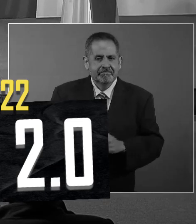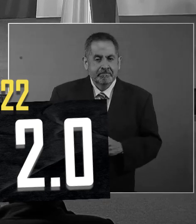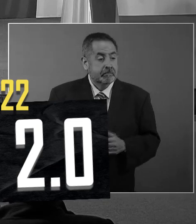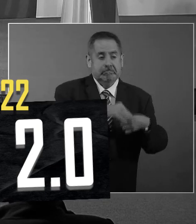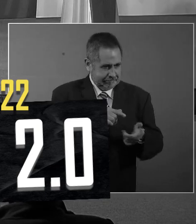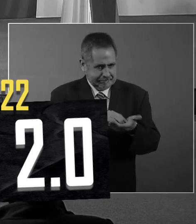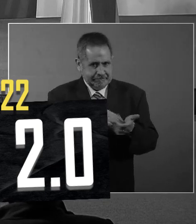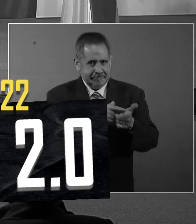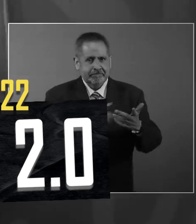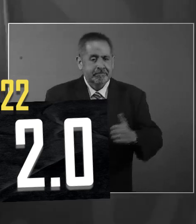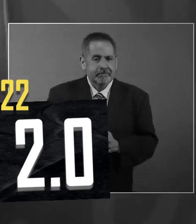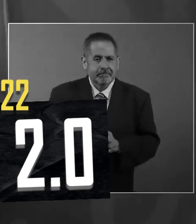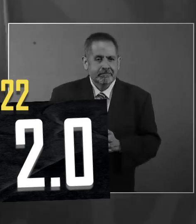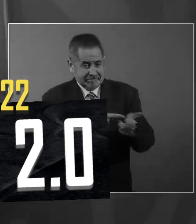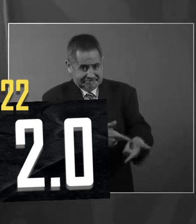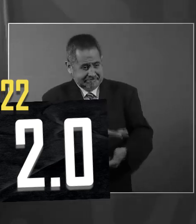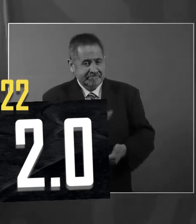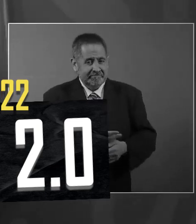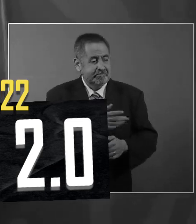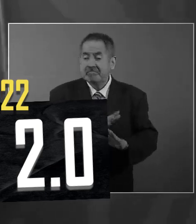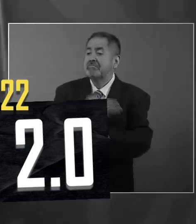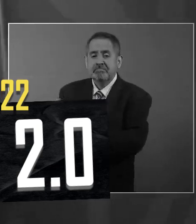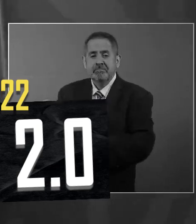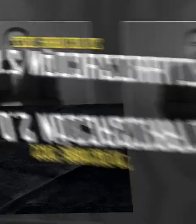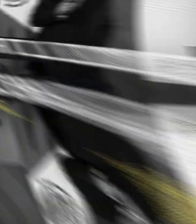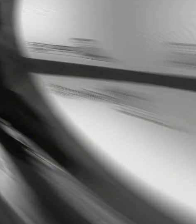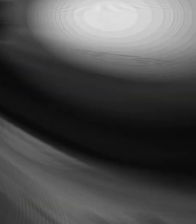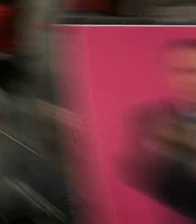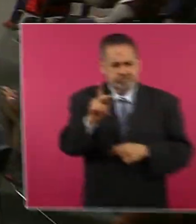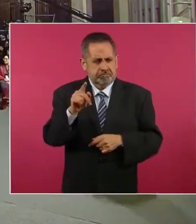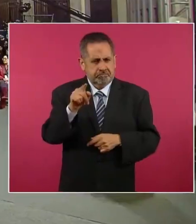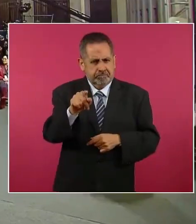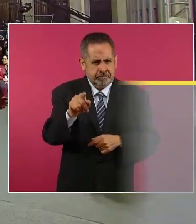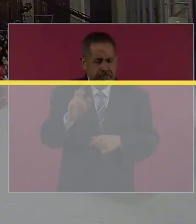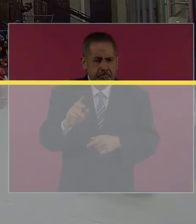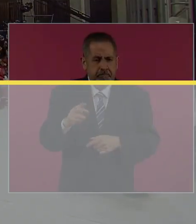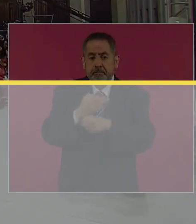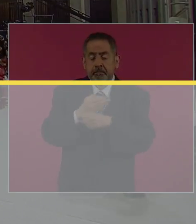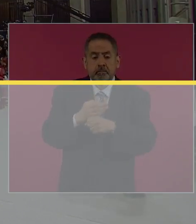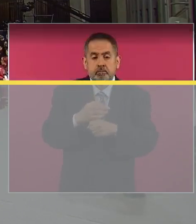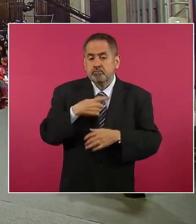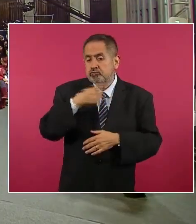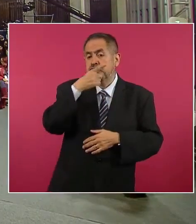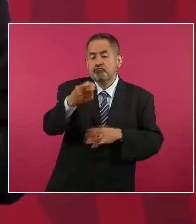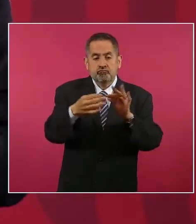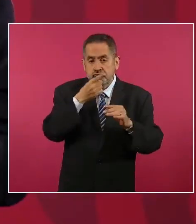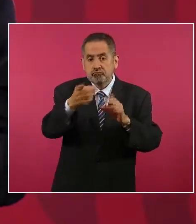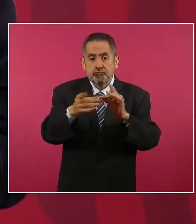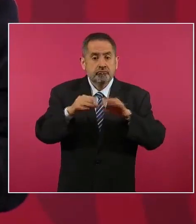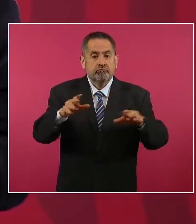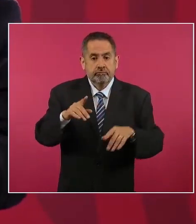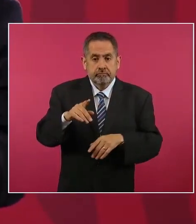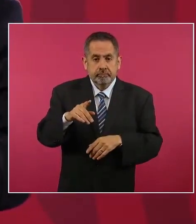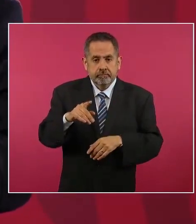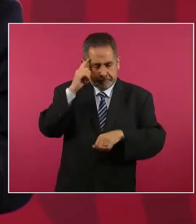sigan votando en contra de la Marina, en contra de la Secretaría de la Defensa. Tengo algo que decirles,